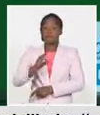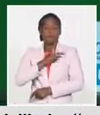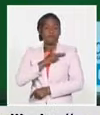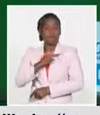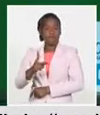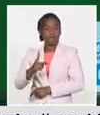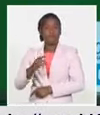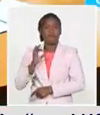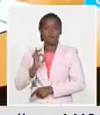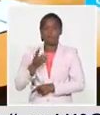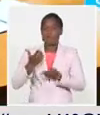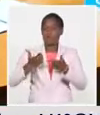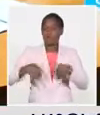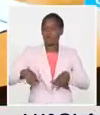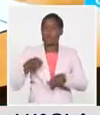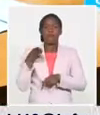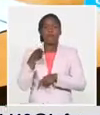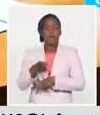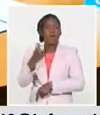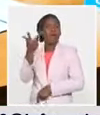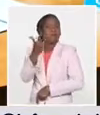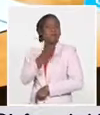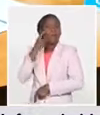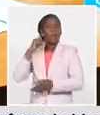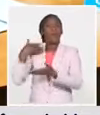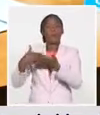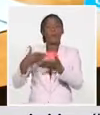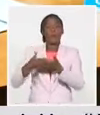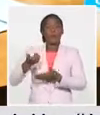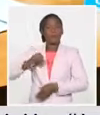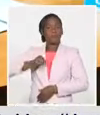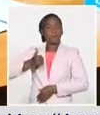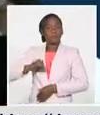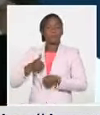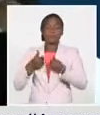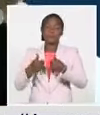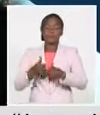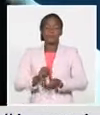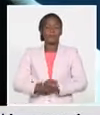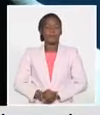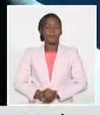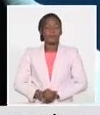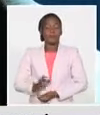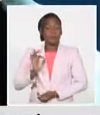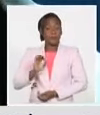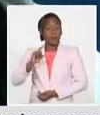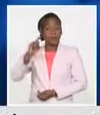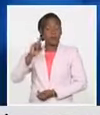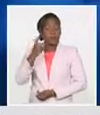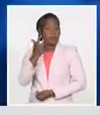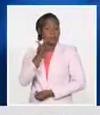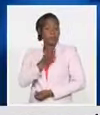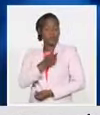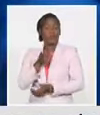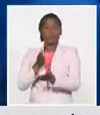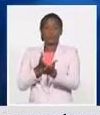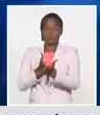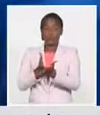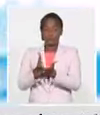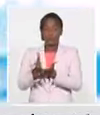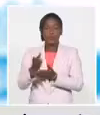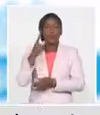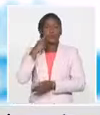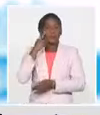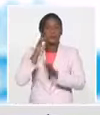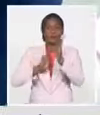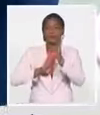confiado con altruismo en la ciencia y en la medicina cubana. El inmunógeno Abdala continúa haciendo proezas desde la